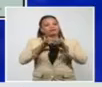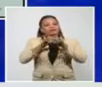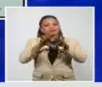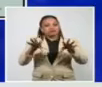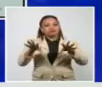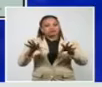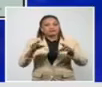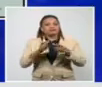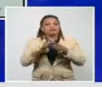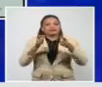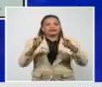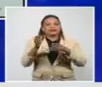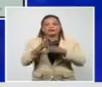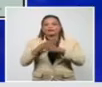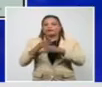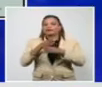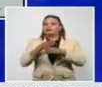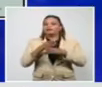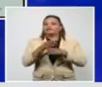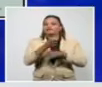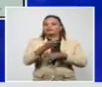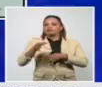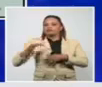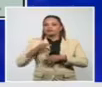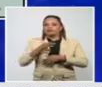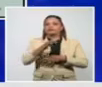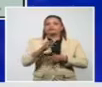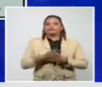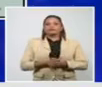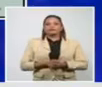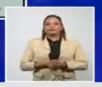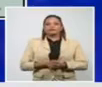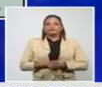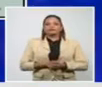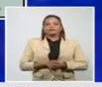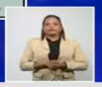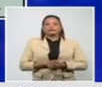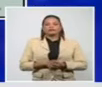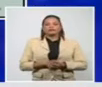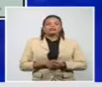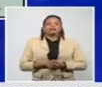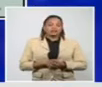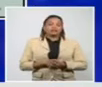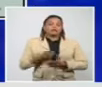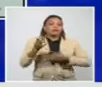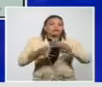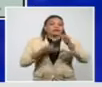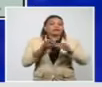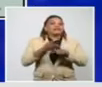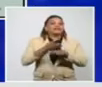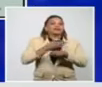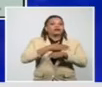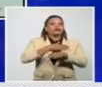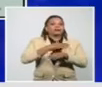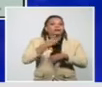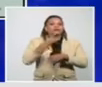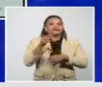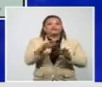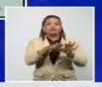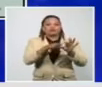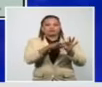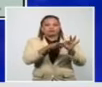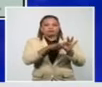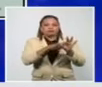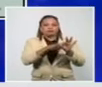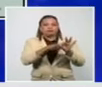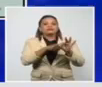en varios territorios. Y como también había dicho yo anteriormente, el municipio especial